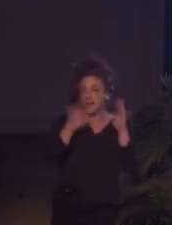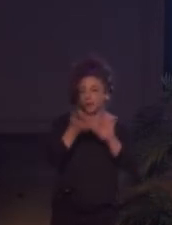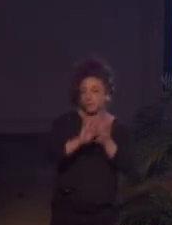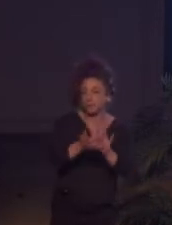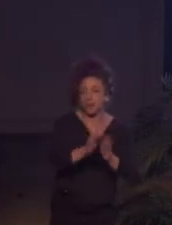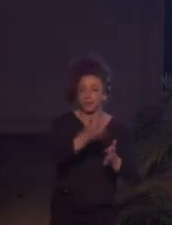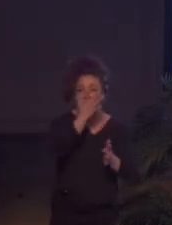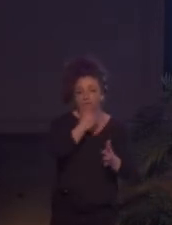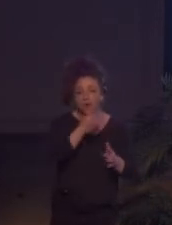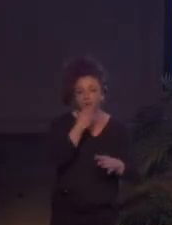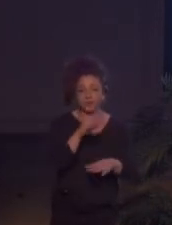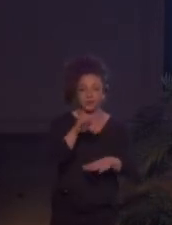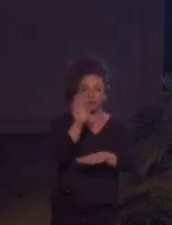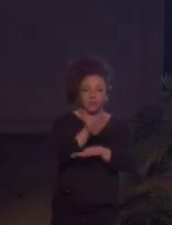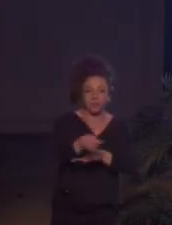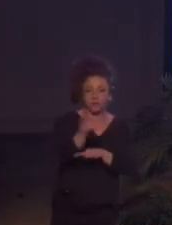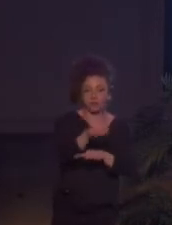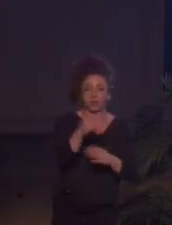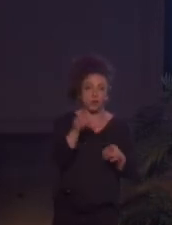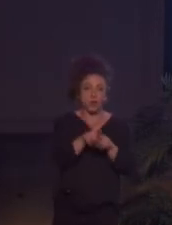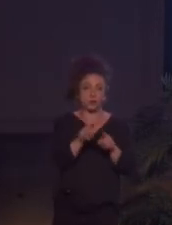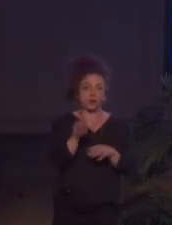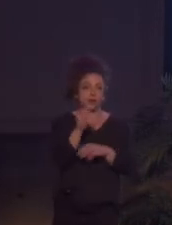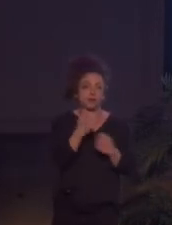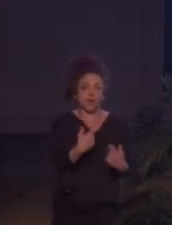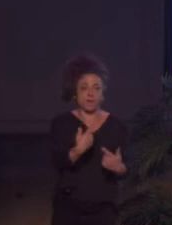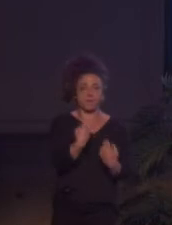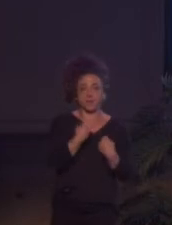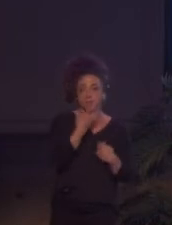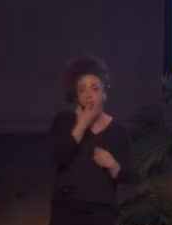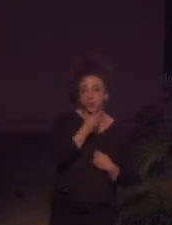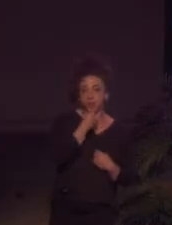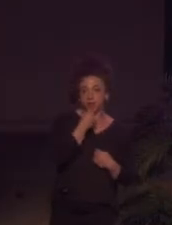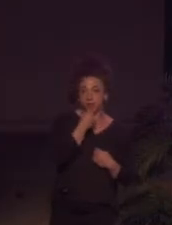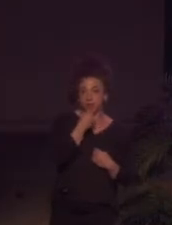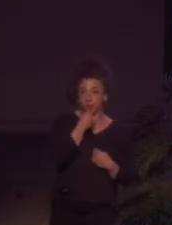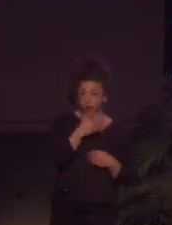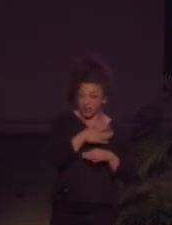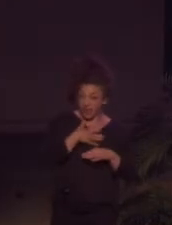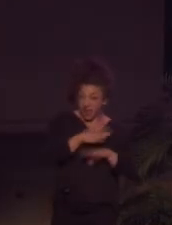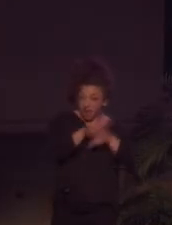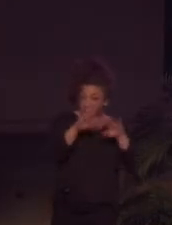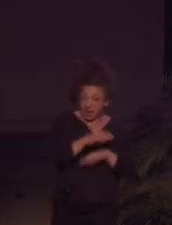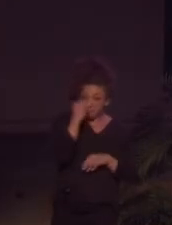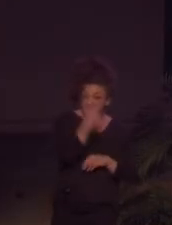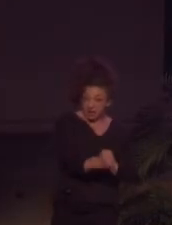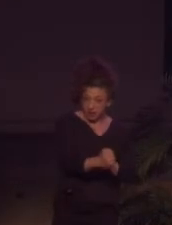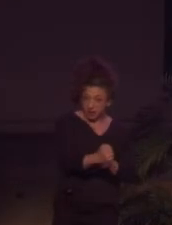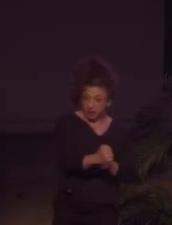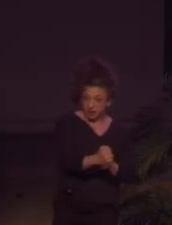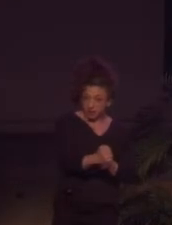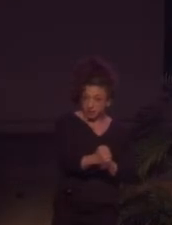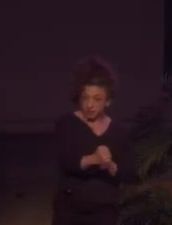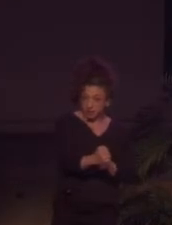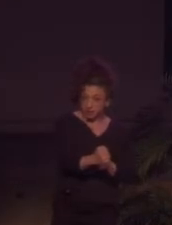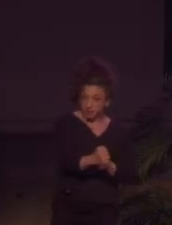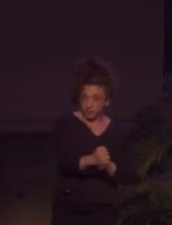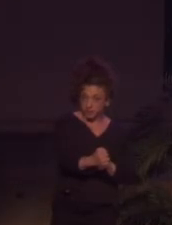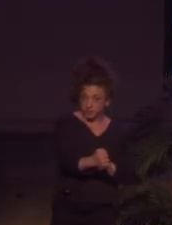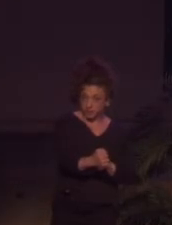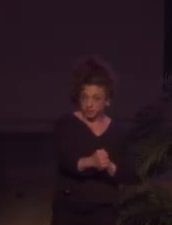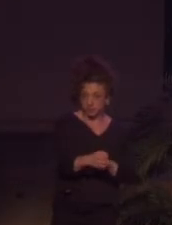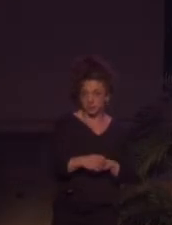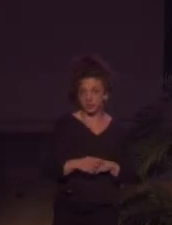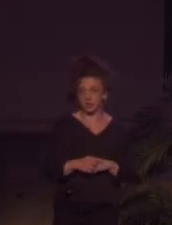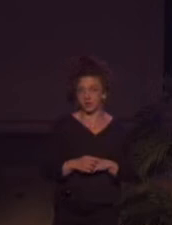Entonces imaginaos una vida plácida, bonita. ¿Querríais que os matasen? O es más duro matar a alguien, a un ser vivo que